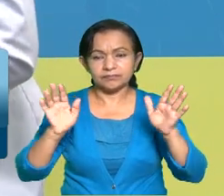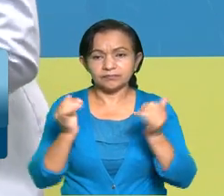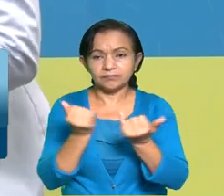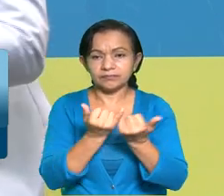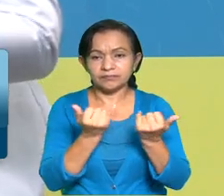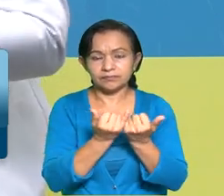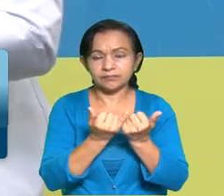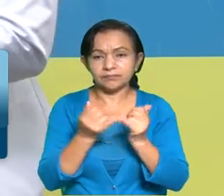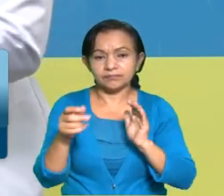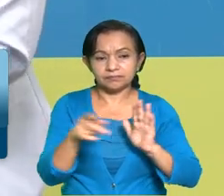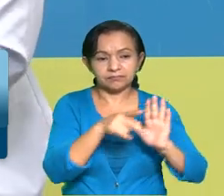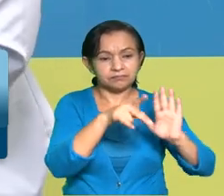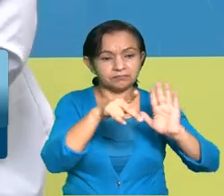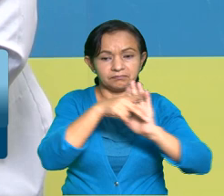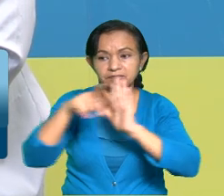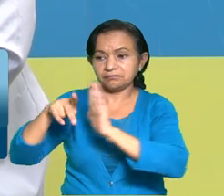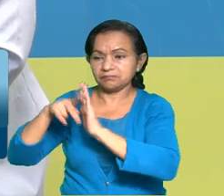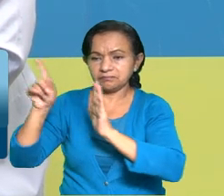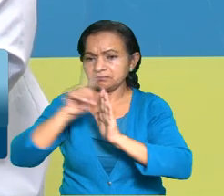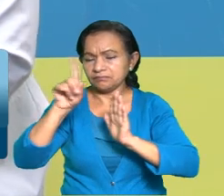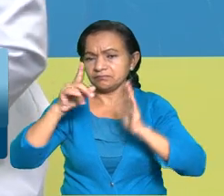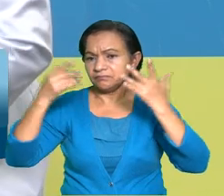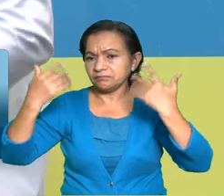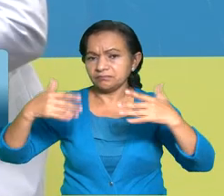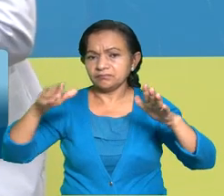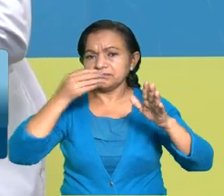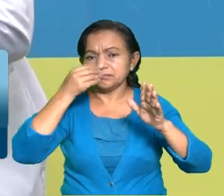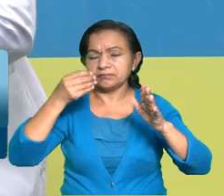alimentación saludable, balanceada, ¿verdad?